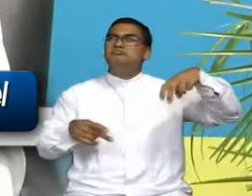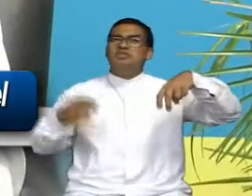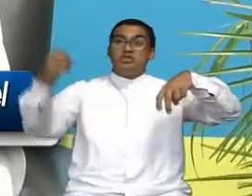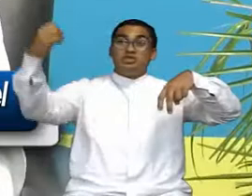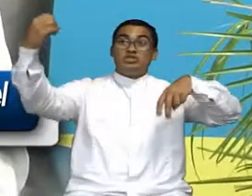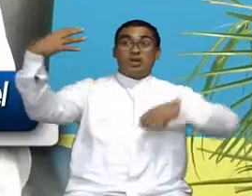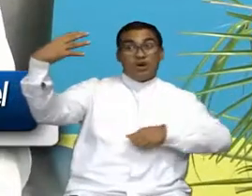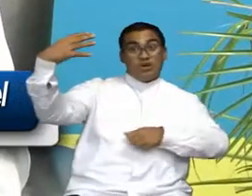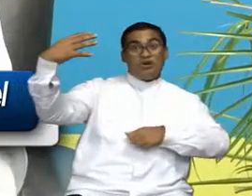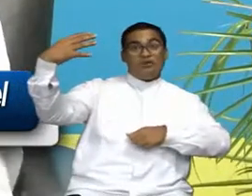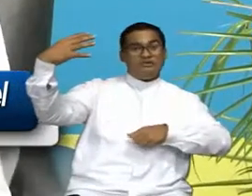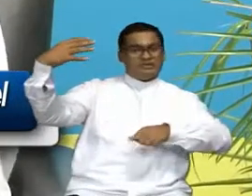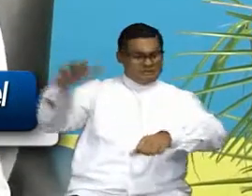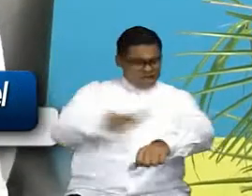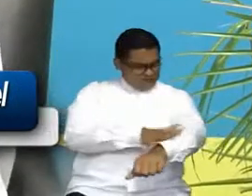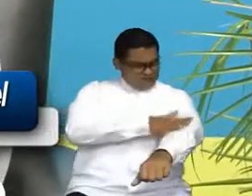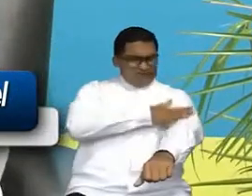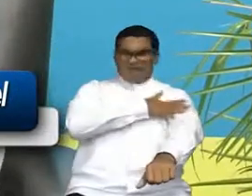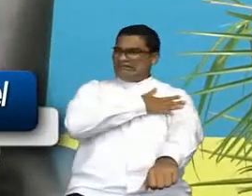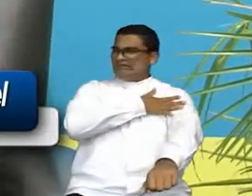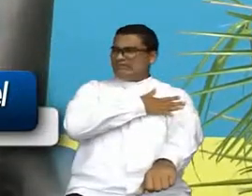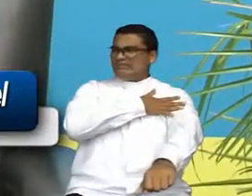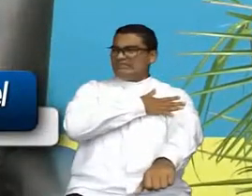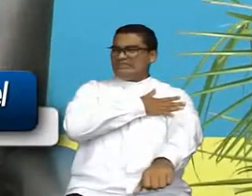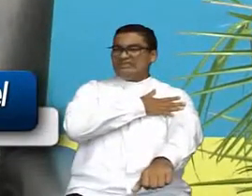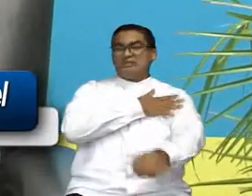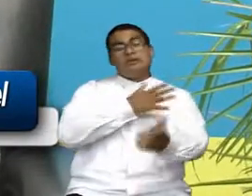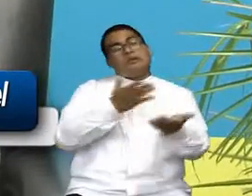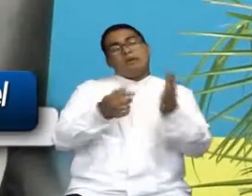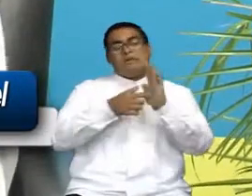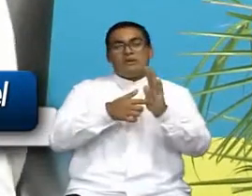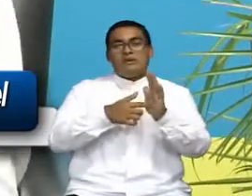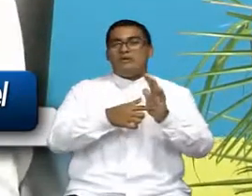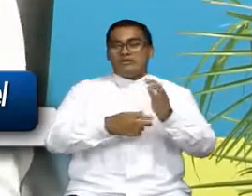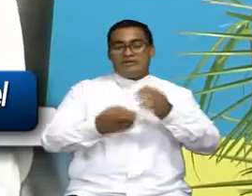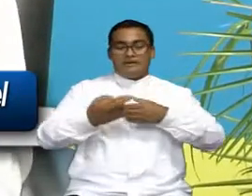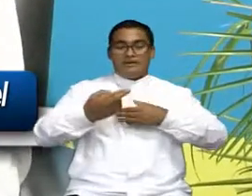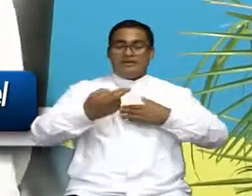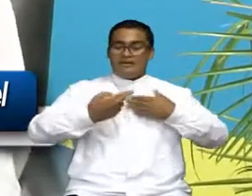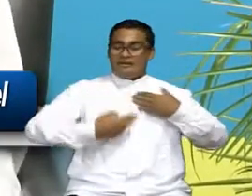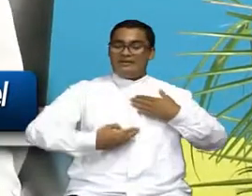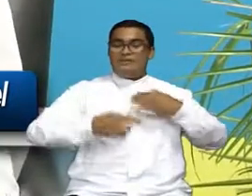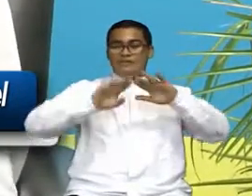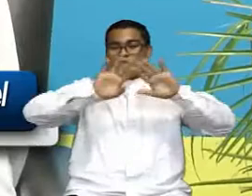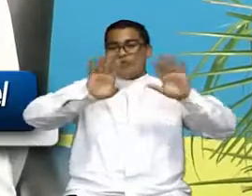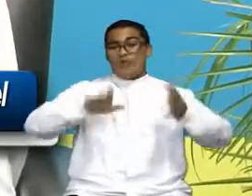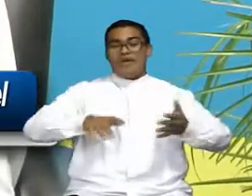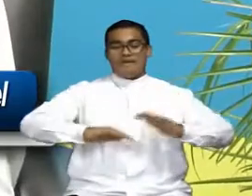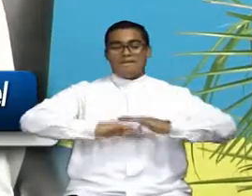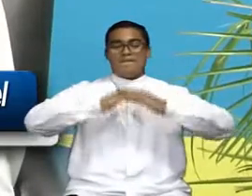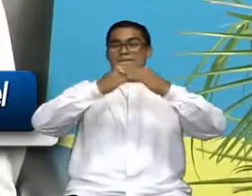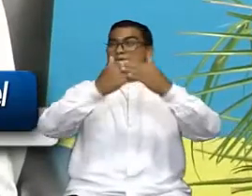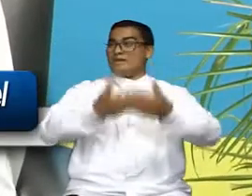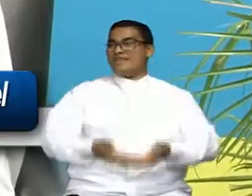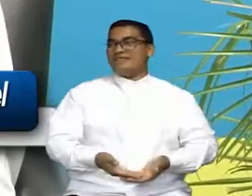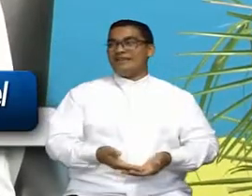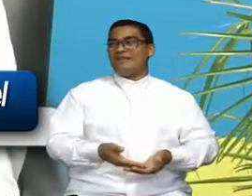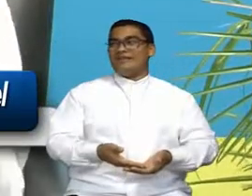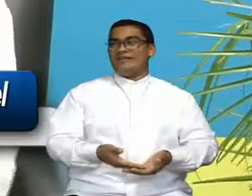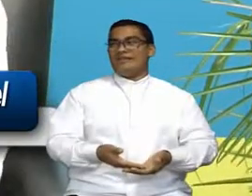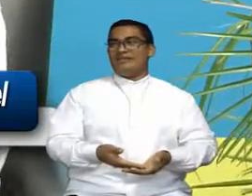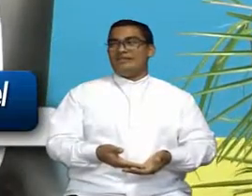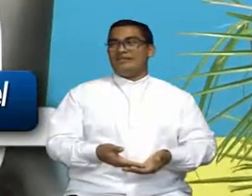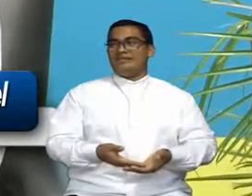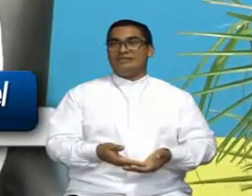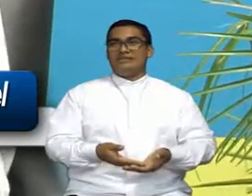exposición solar, si son secundarias a cambios hormonales. Ahí he escuchado, por ejemplo, a veces las mujeres embarazadas, ¿verdad?, que